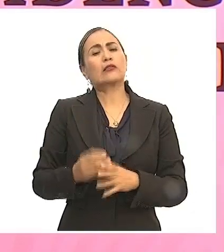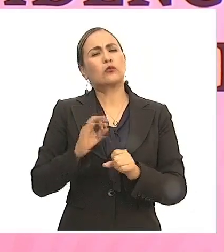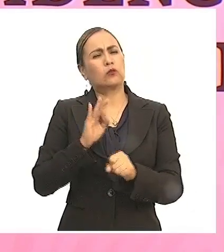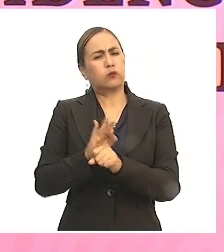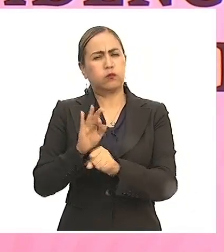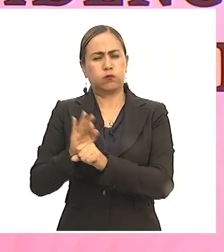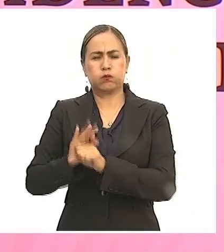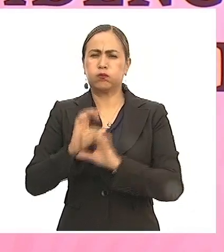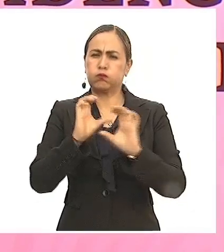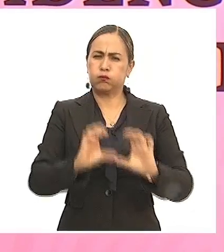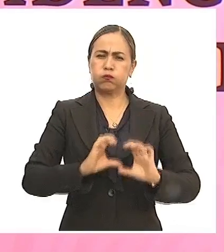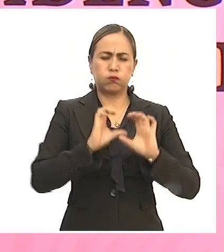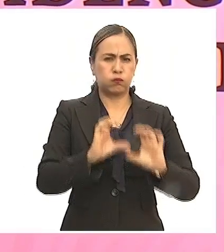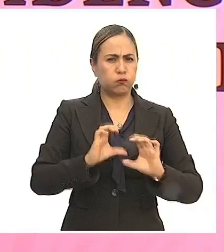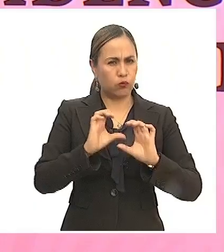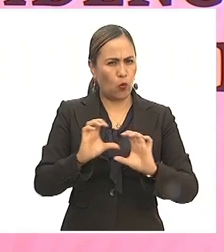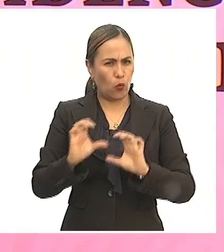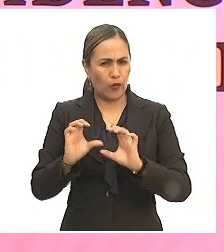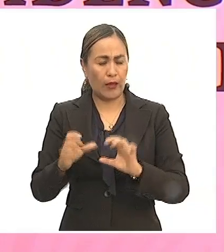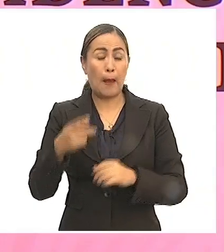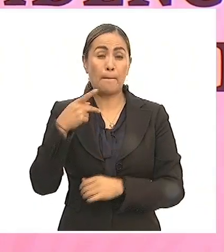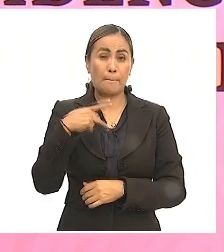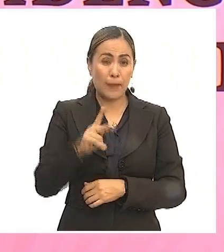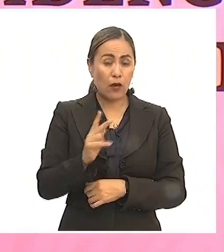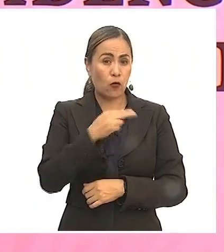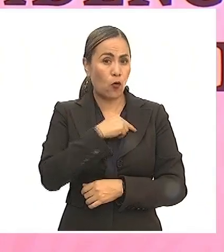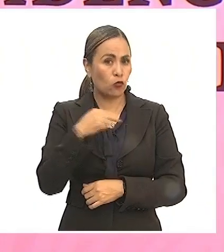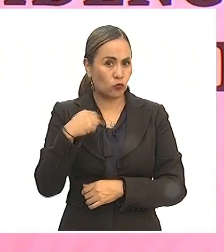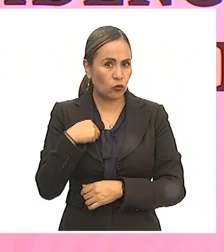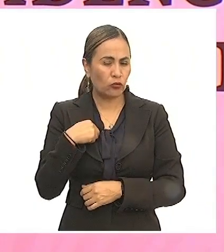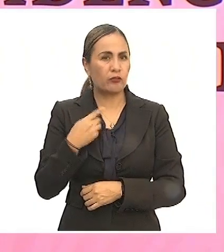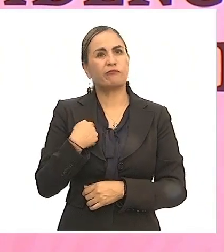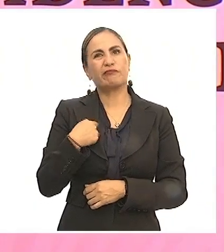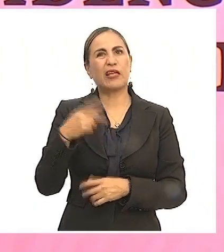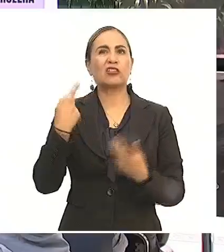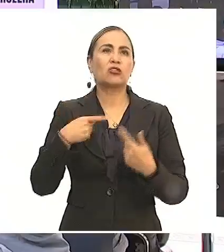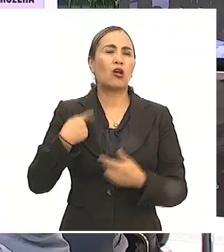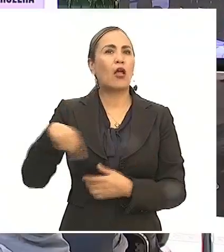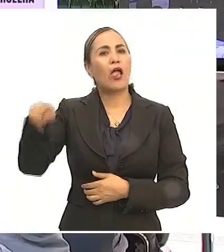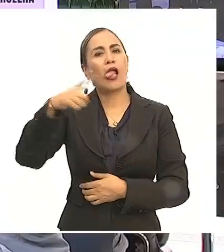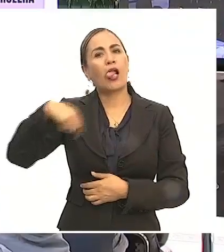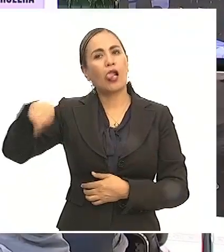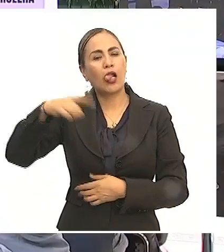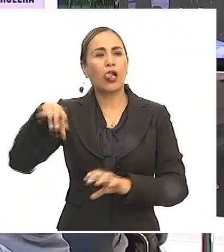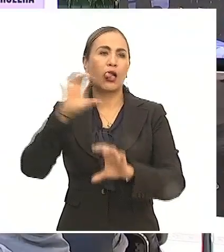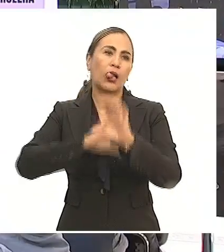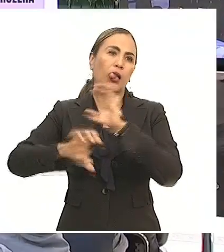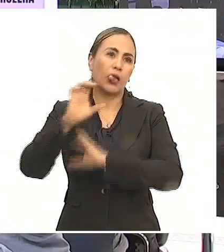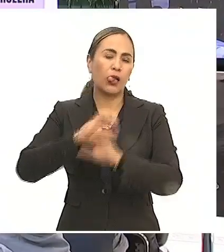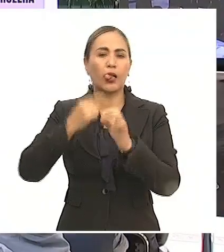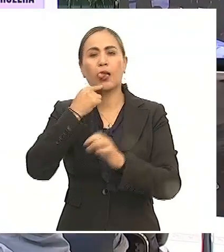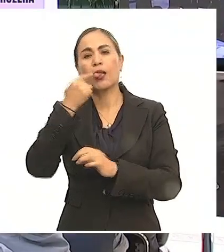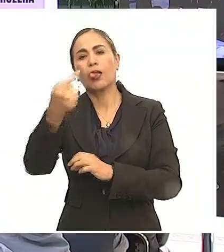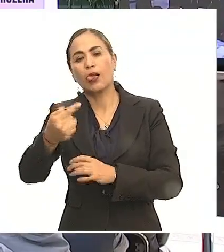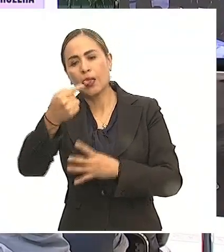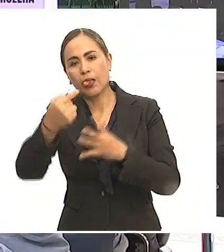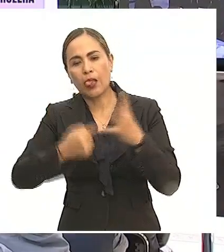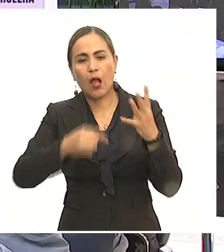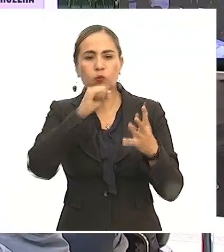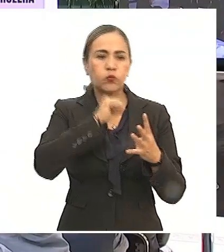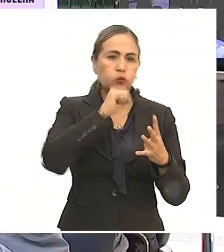no debemos dejarnos llevar por el canto de las sirenas.